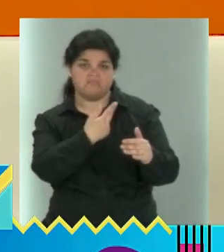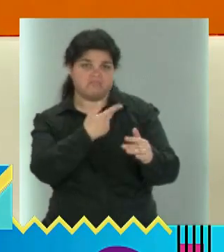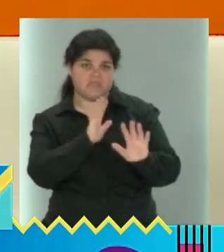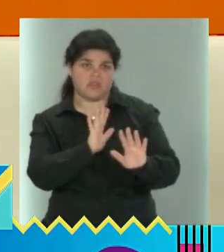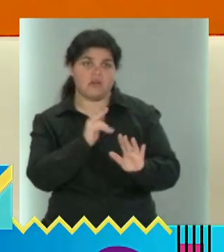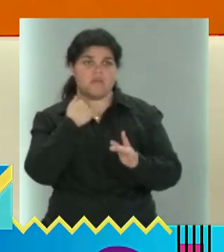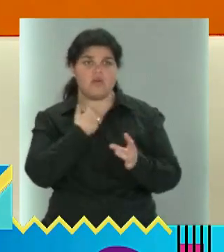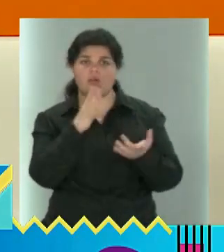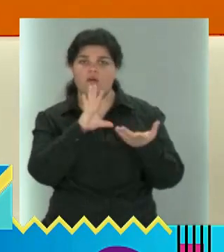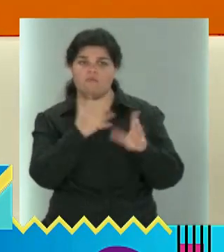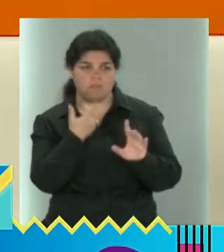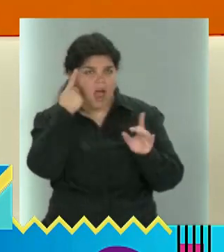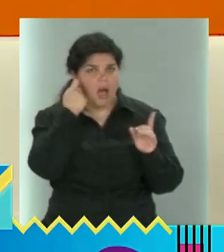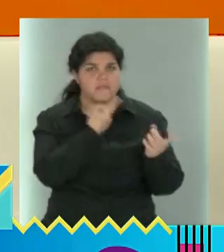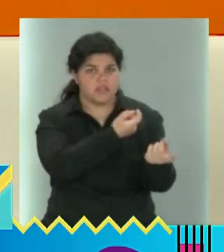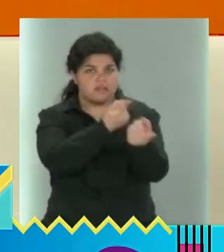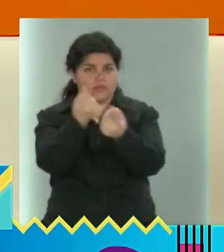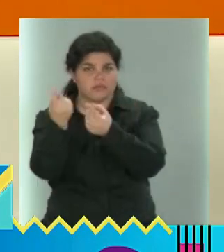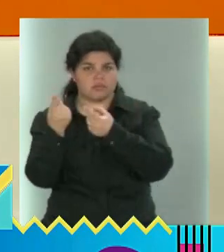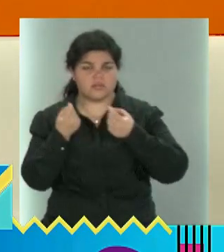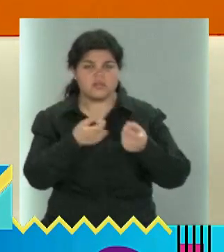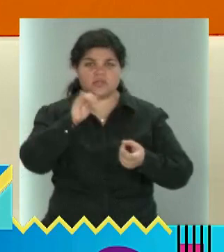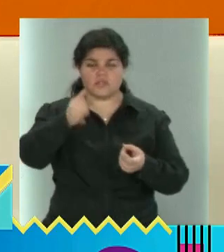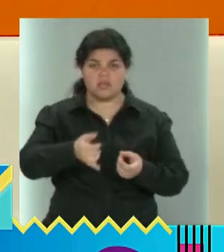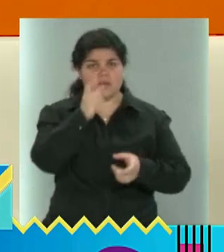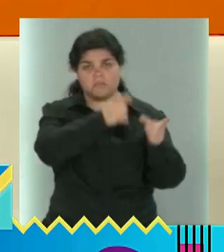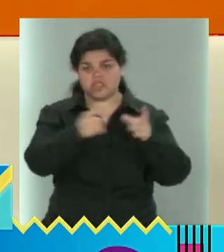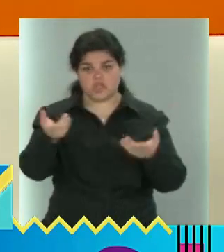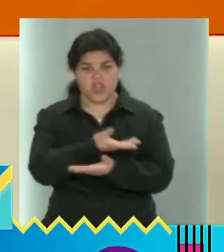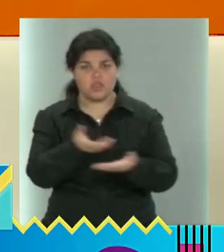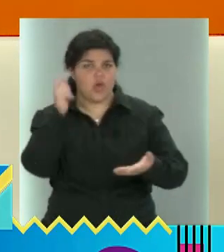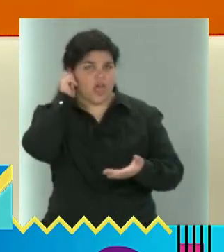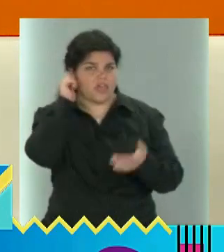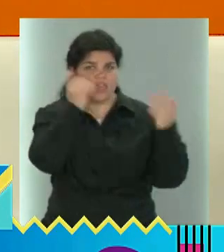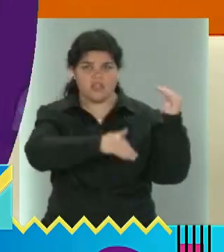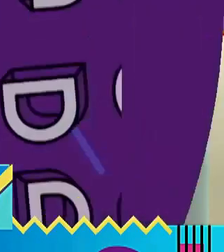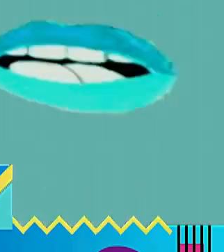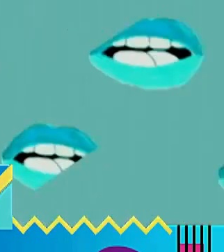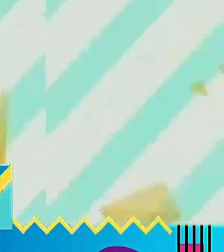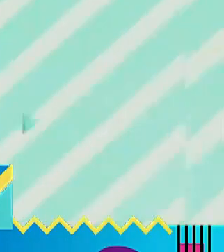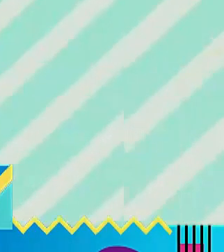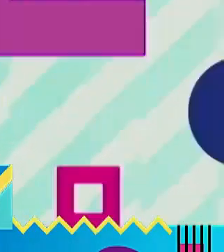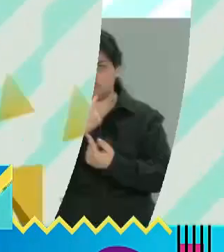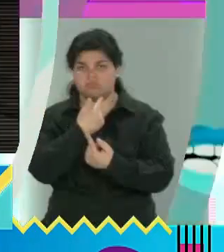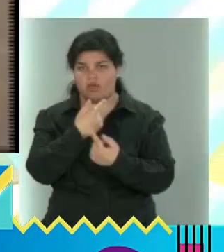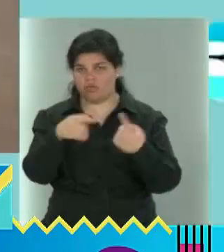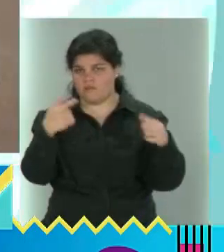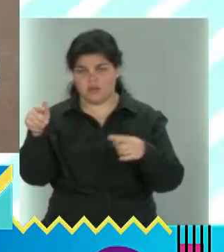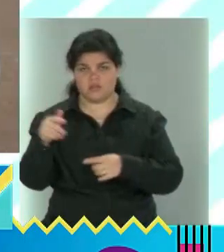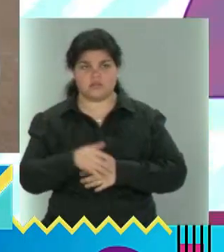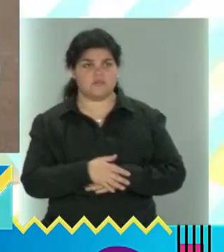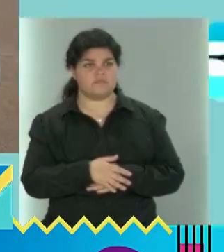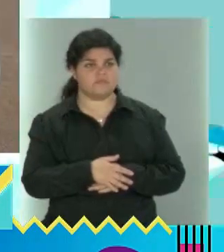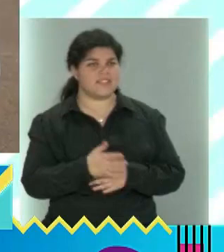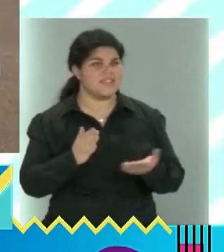hermandad. Gente de todas las clases sociales y de todas edades. Eso es lo lindo. Bien, no en todas las artes marciales se necesita un otro,